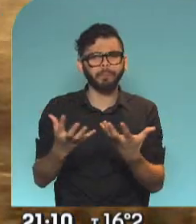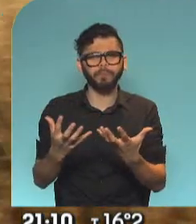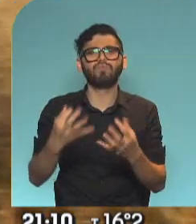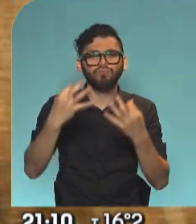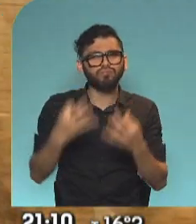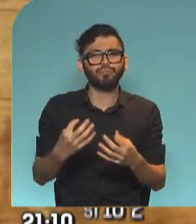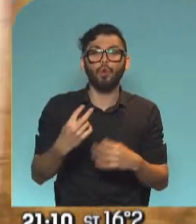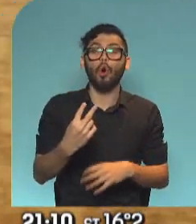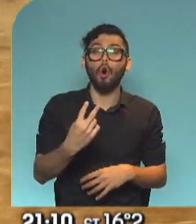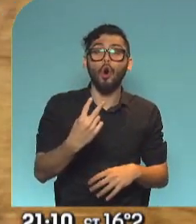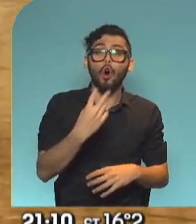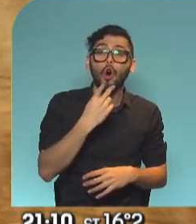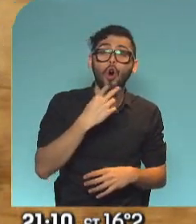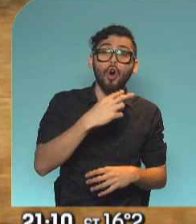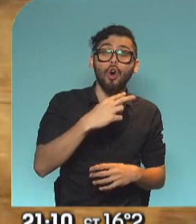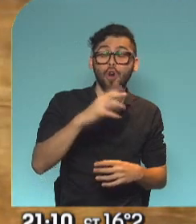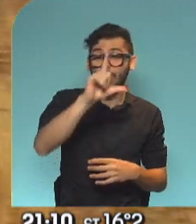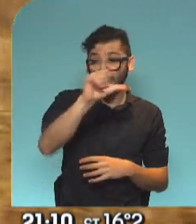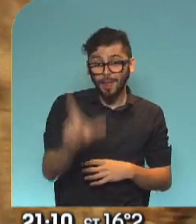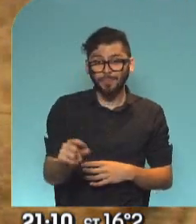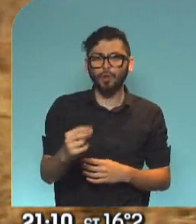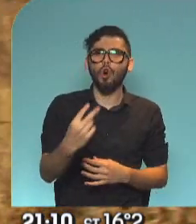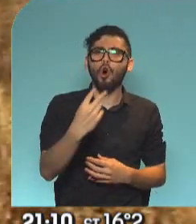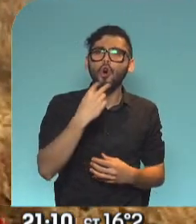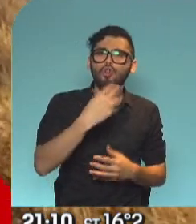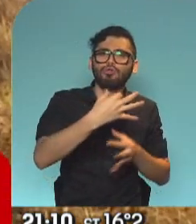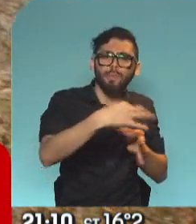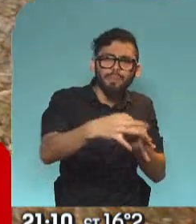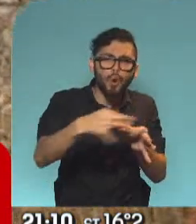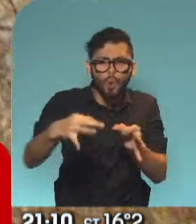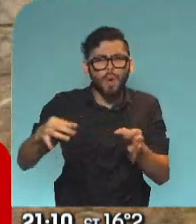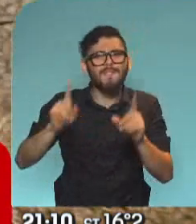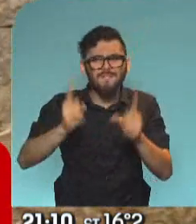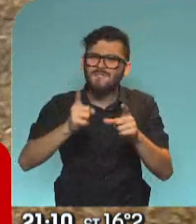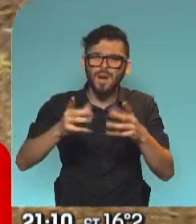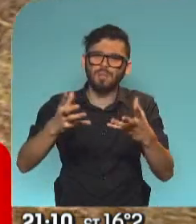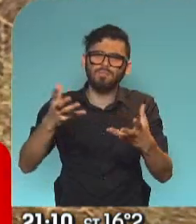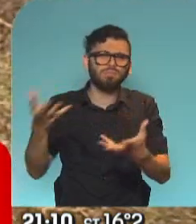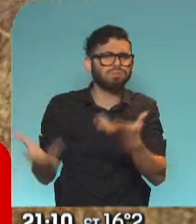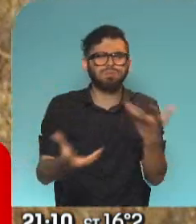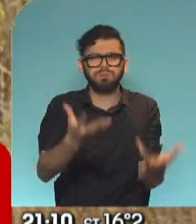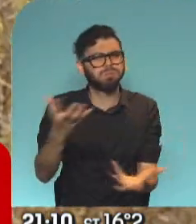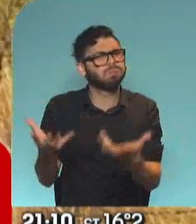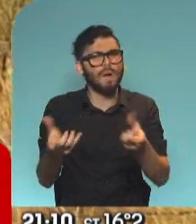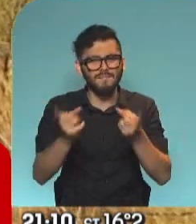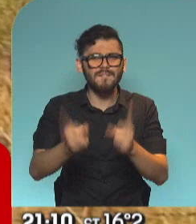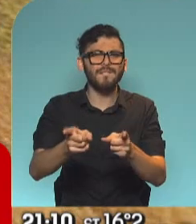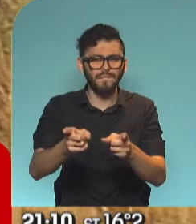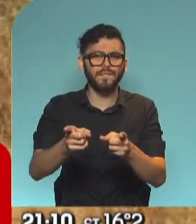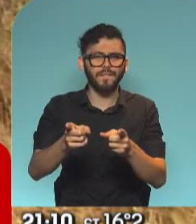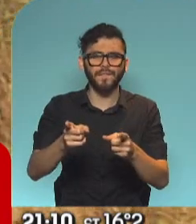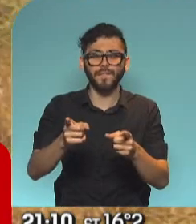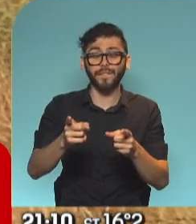11 distritos en el país o jurisdicciones que aún se ven afectadas por los incendios forestales en